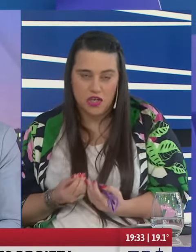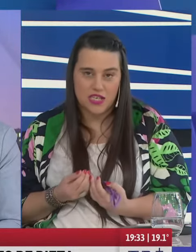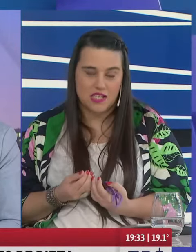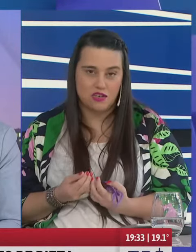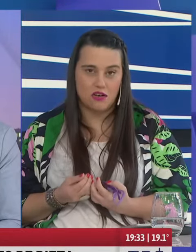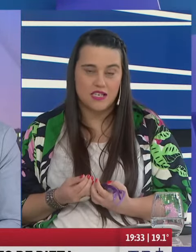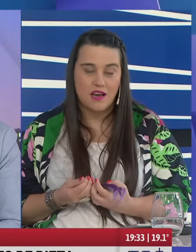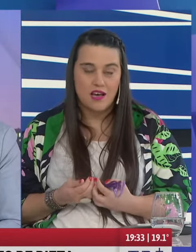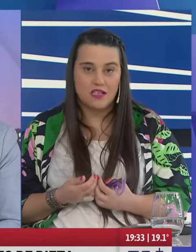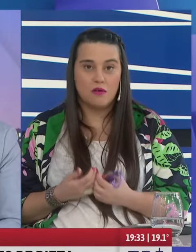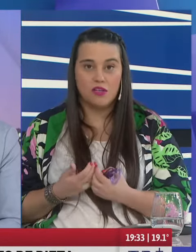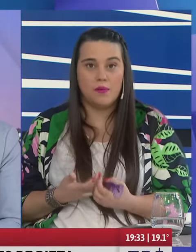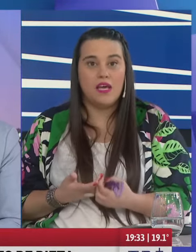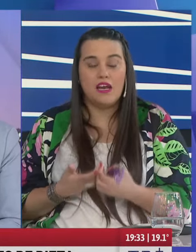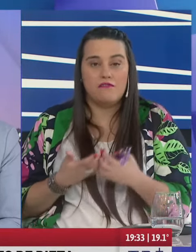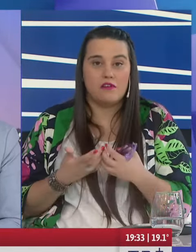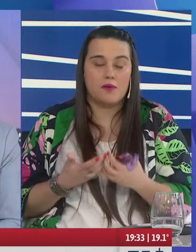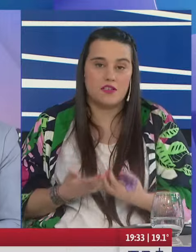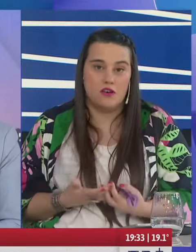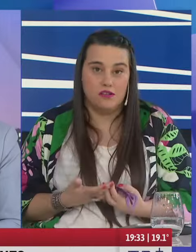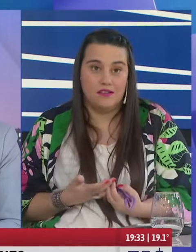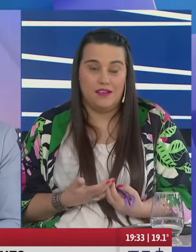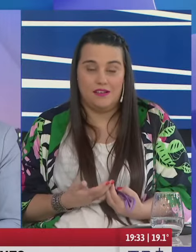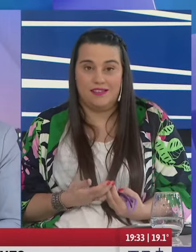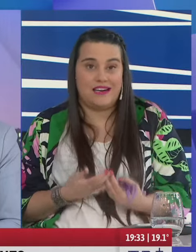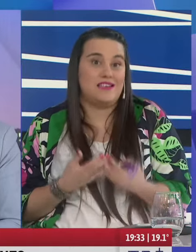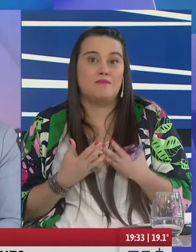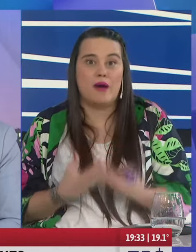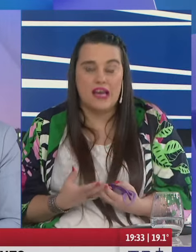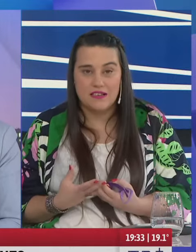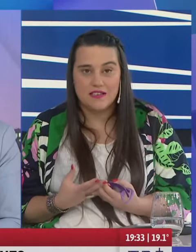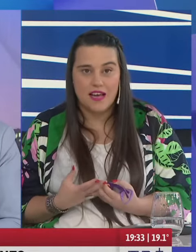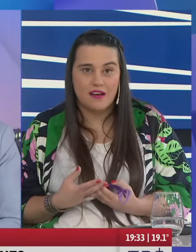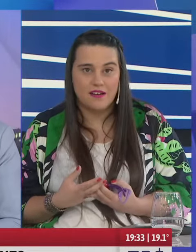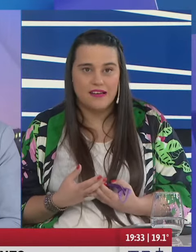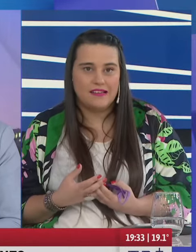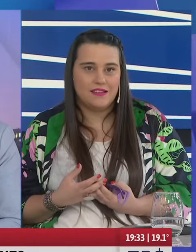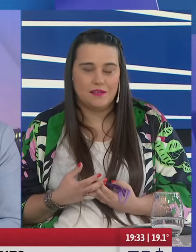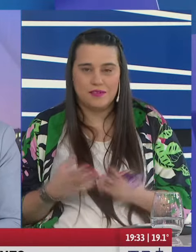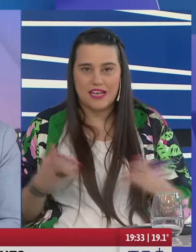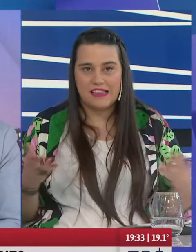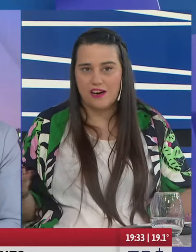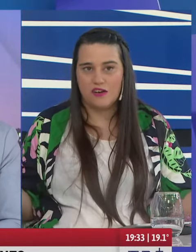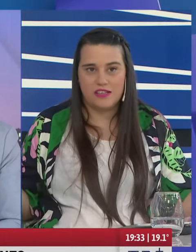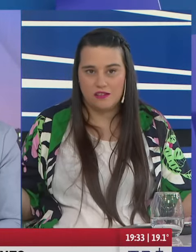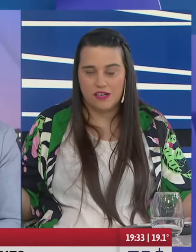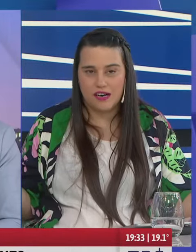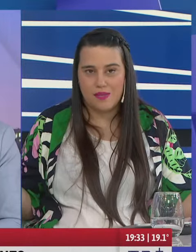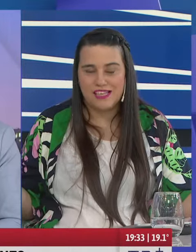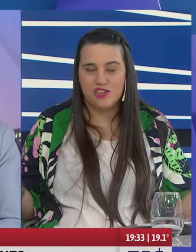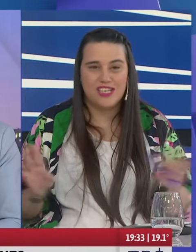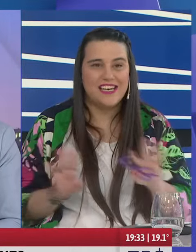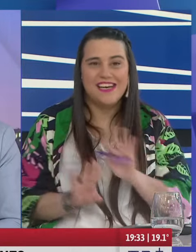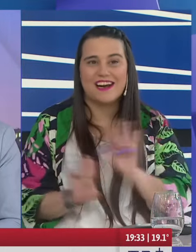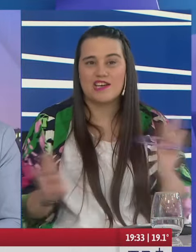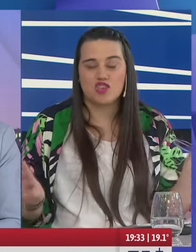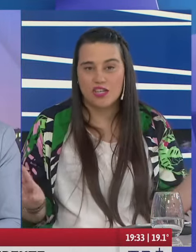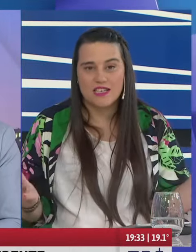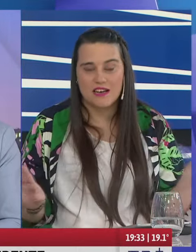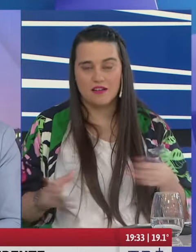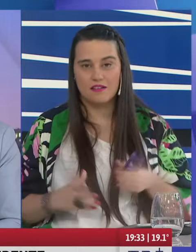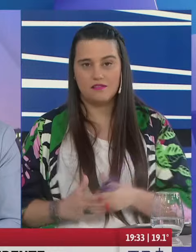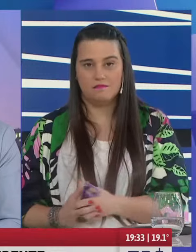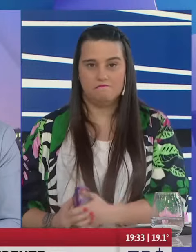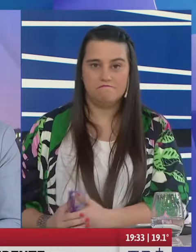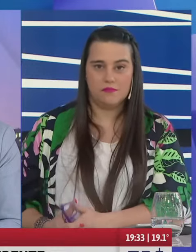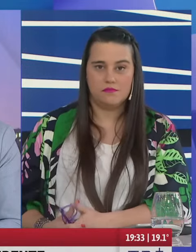plata de los asesores si cuando pedís la información de transparencia te saltan con esto que realmente no tiene razón de